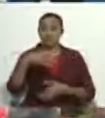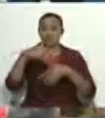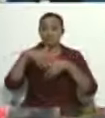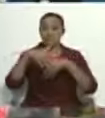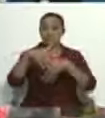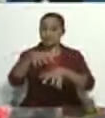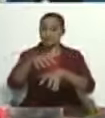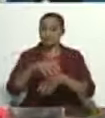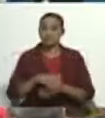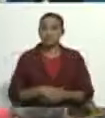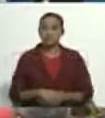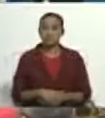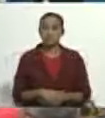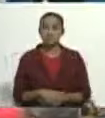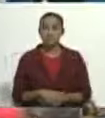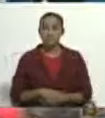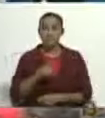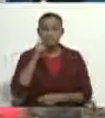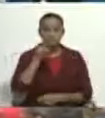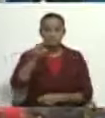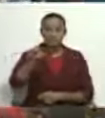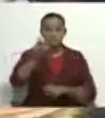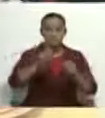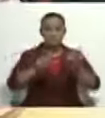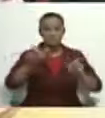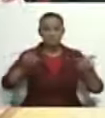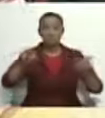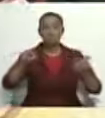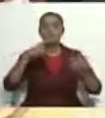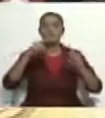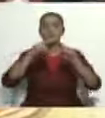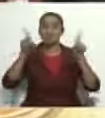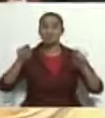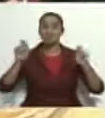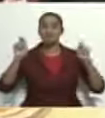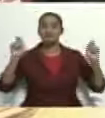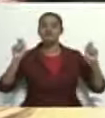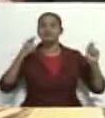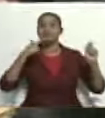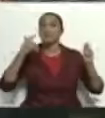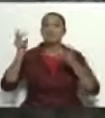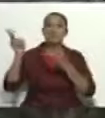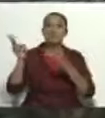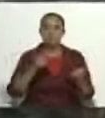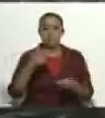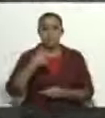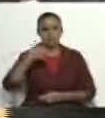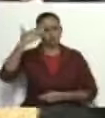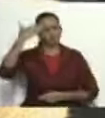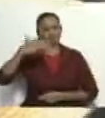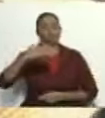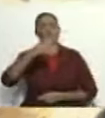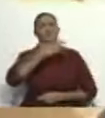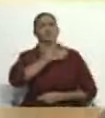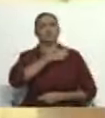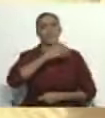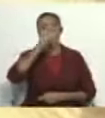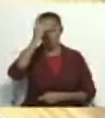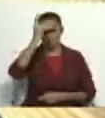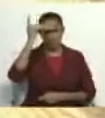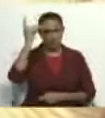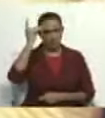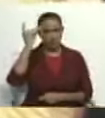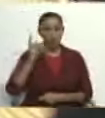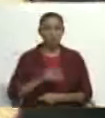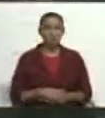Pero esta estaba dateada, ¿eh? Ahí dice, bienvenido a mi capitán Diosdado. Y los...